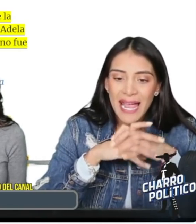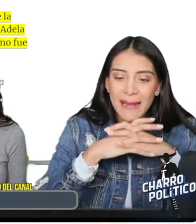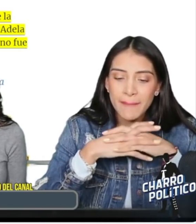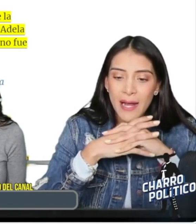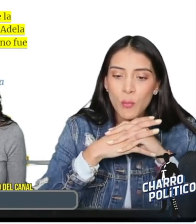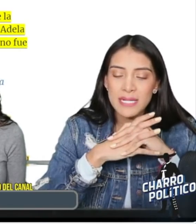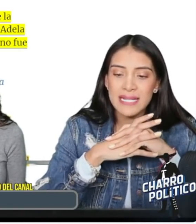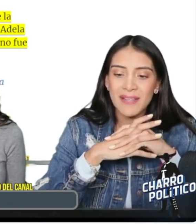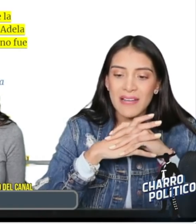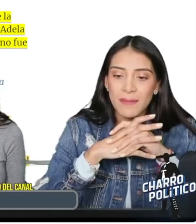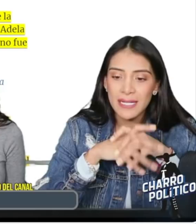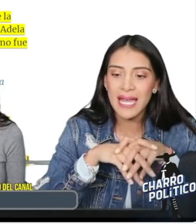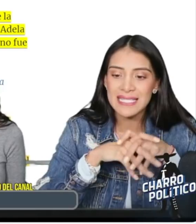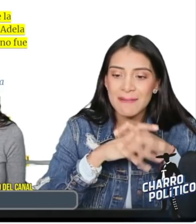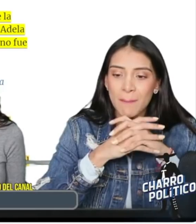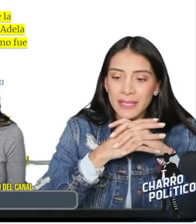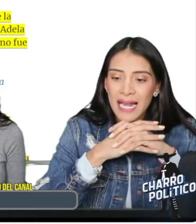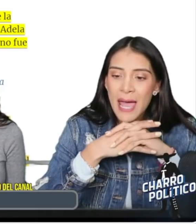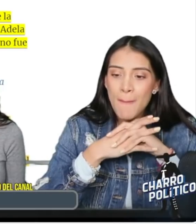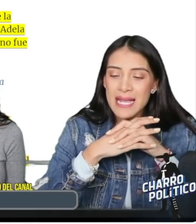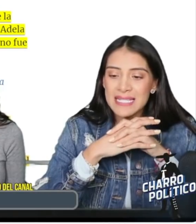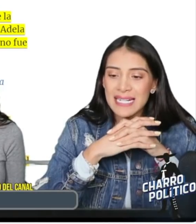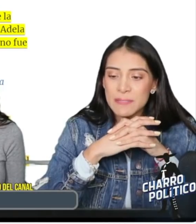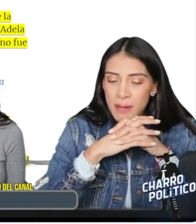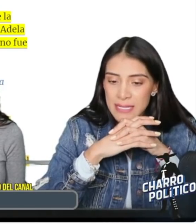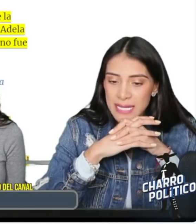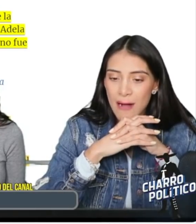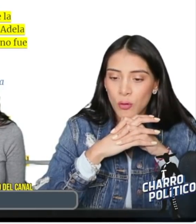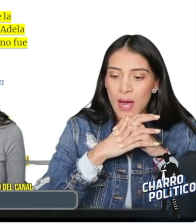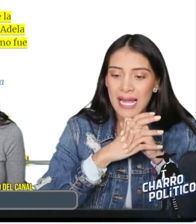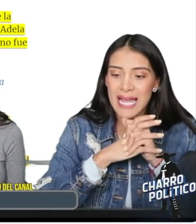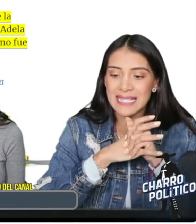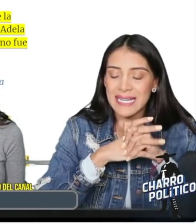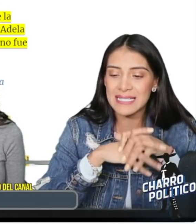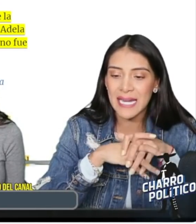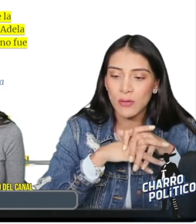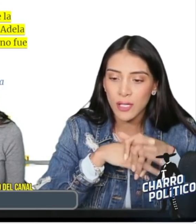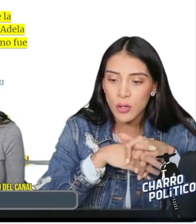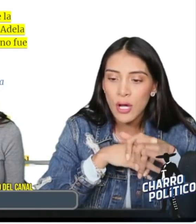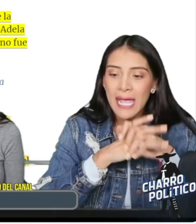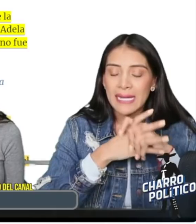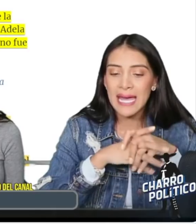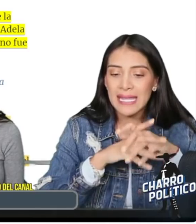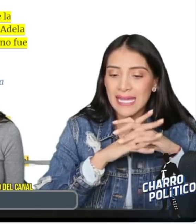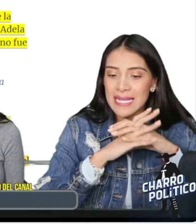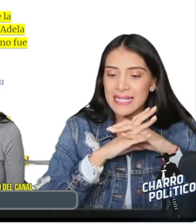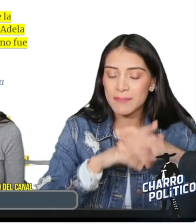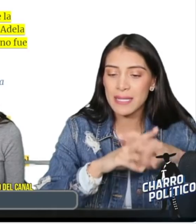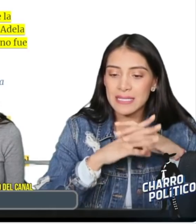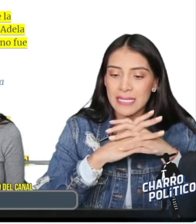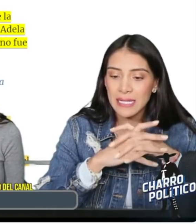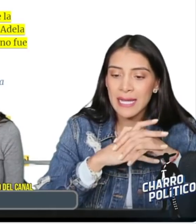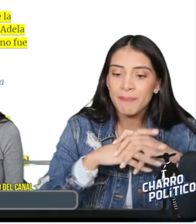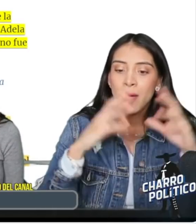Adela enviara un presente a la familia Silvia Pinal para hacer las paces, a lo cual las hijas dijeron que no, que nada de qué hacer las